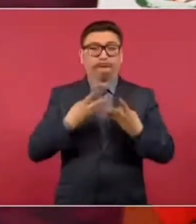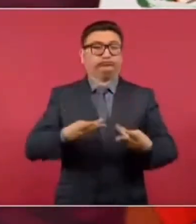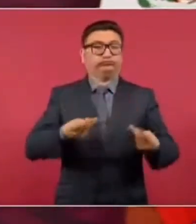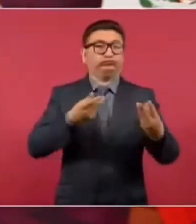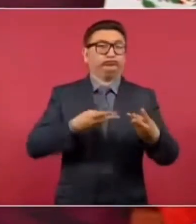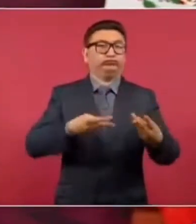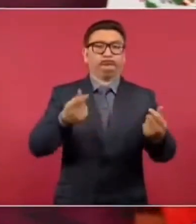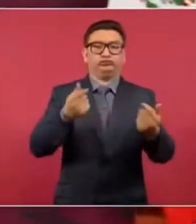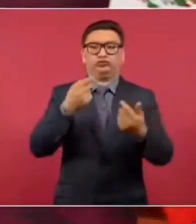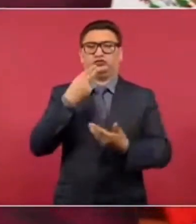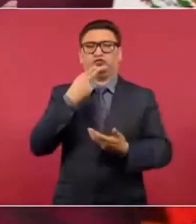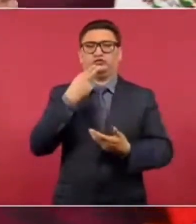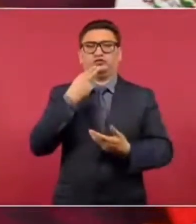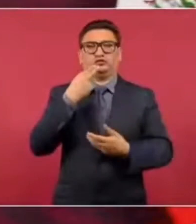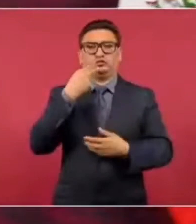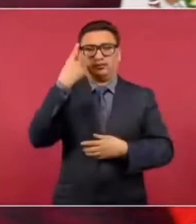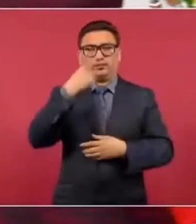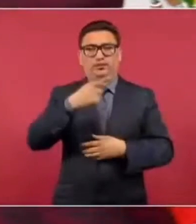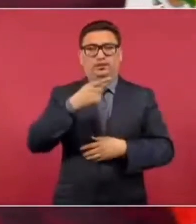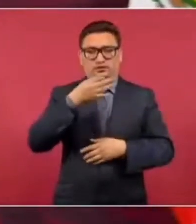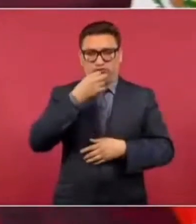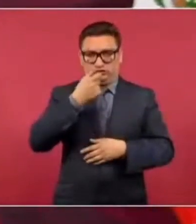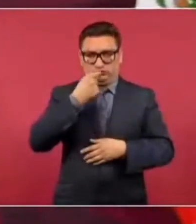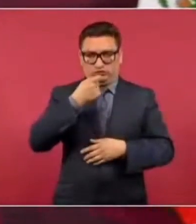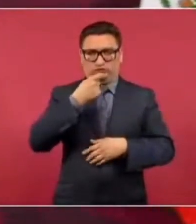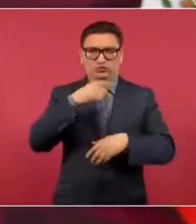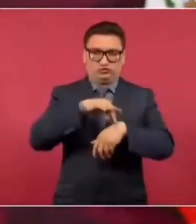utilizado con propósitos médicos.